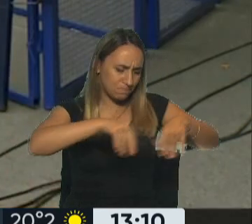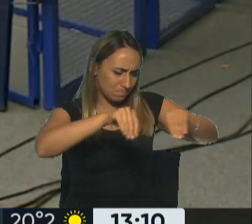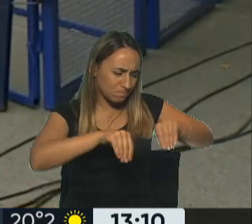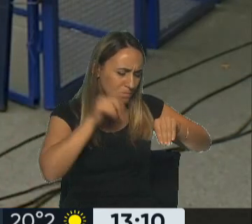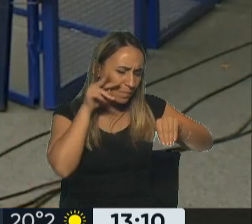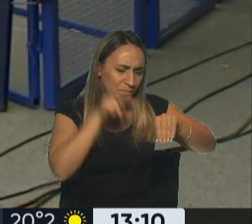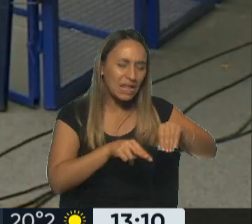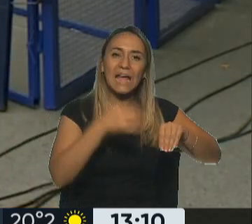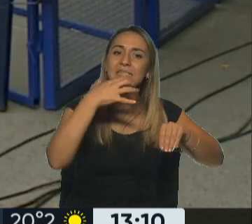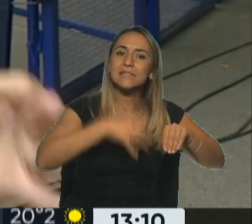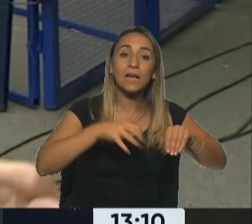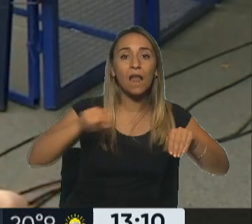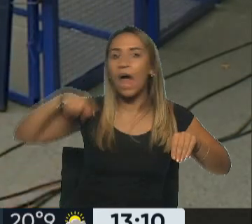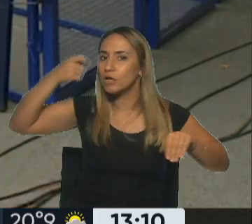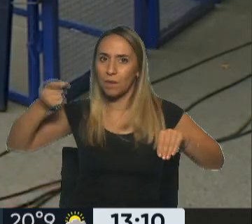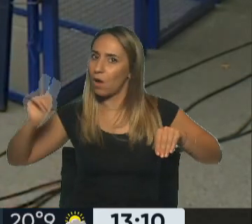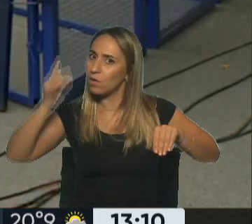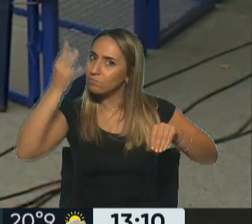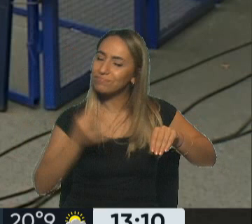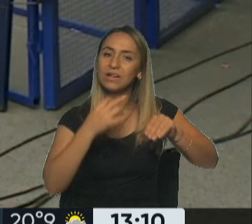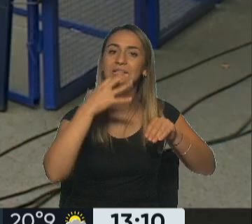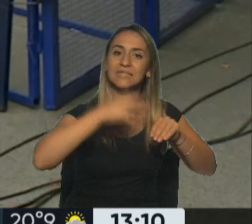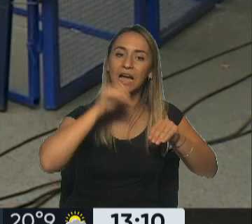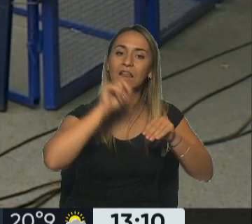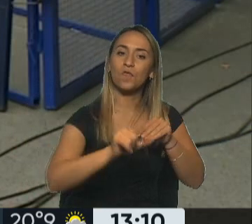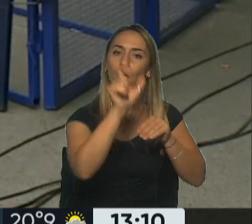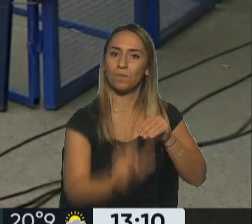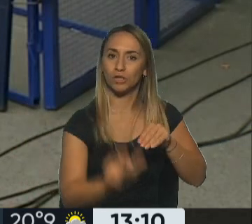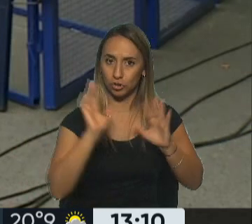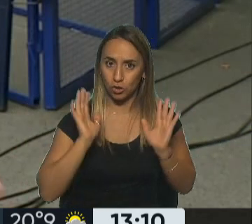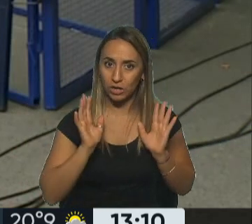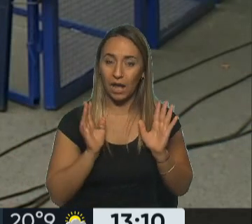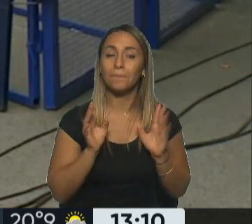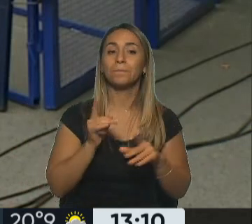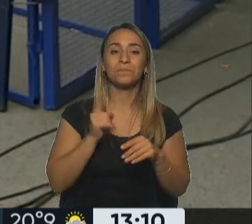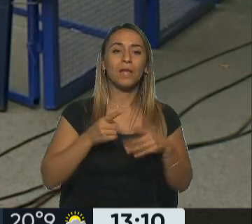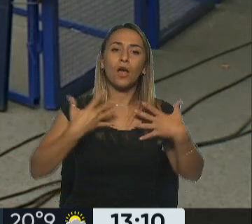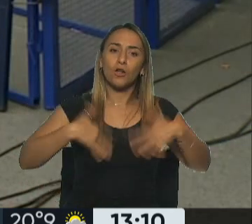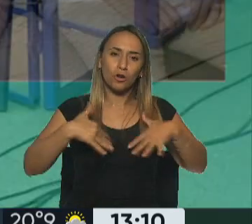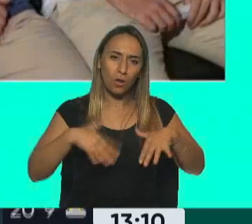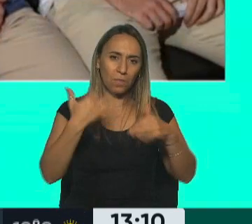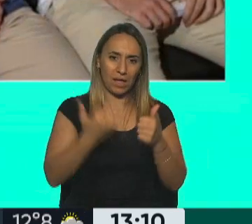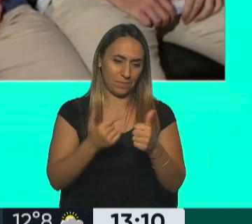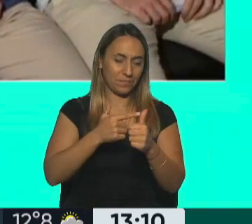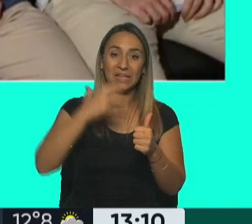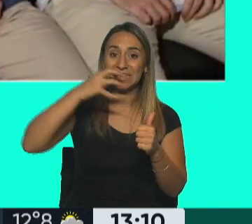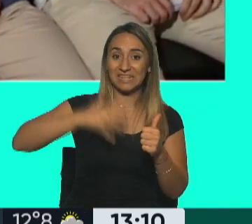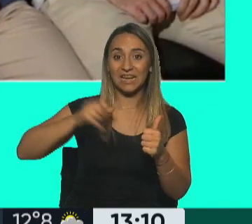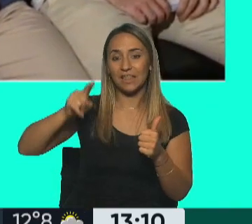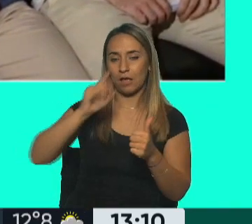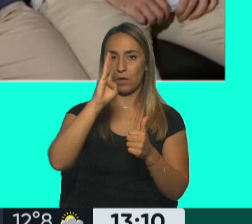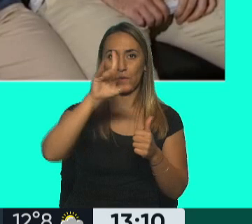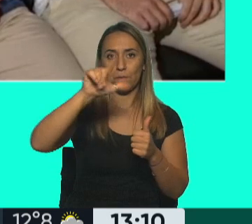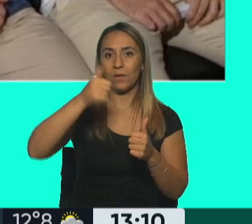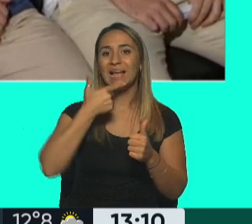sangre animal sino que era sangre humana dentro de los perfiles que hay en esas prendas hay sangre de blasinali